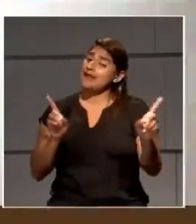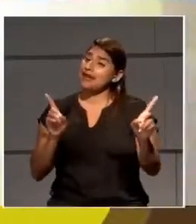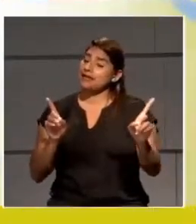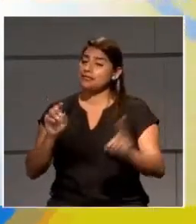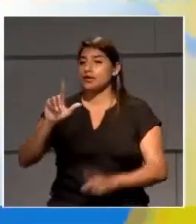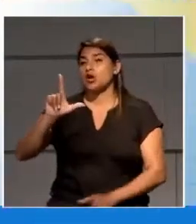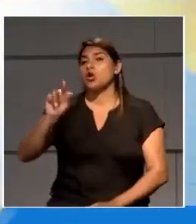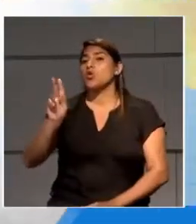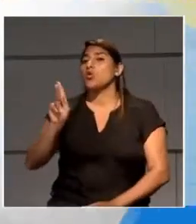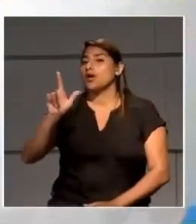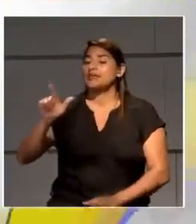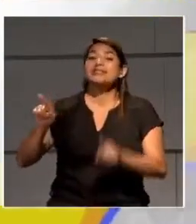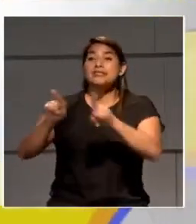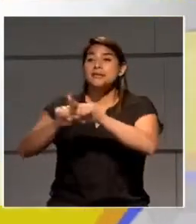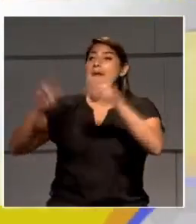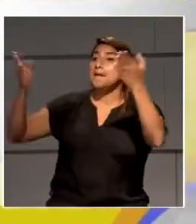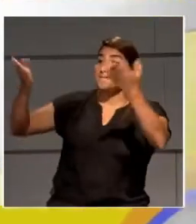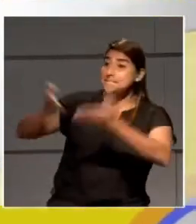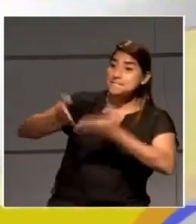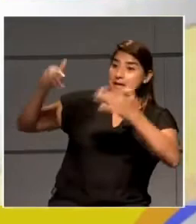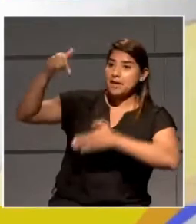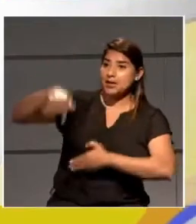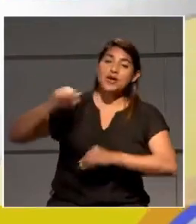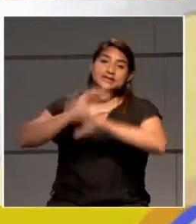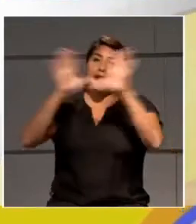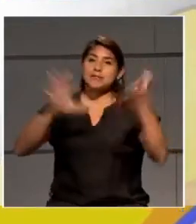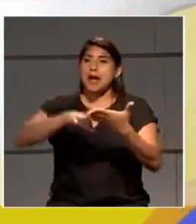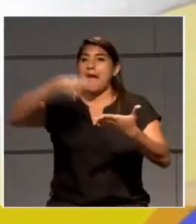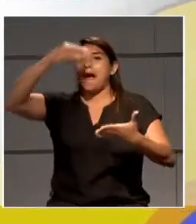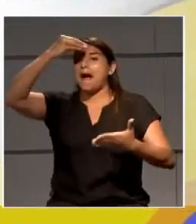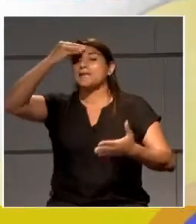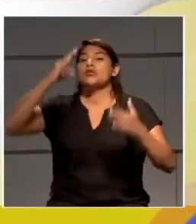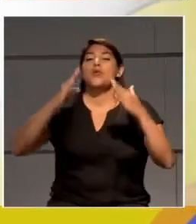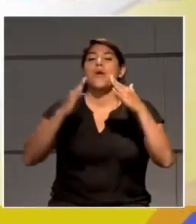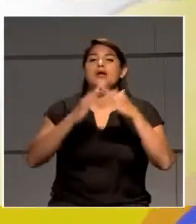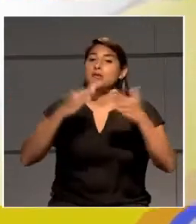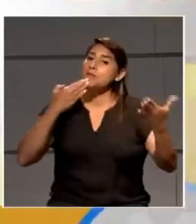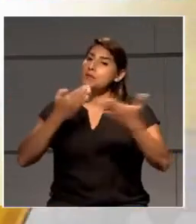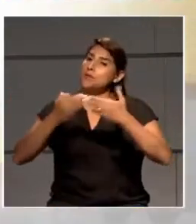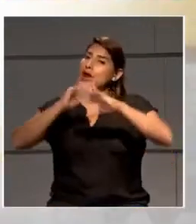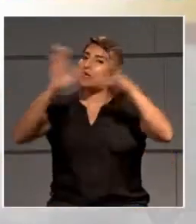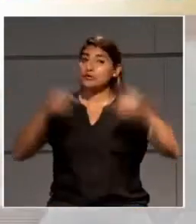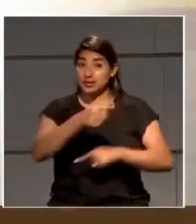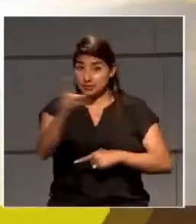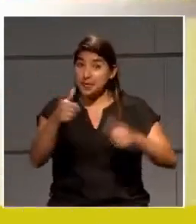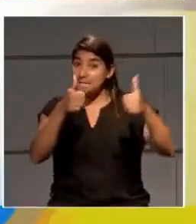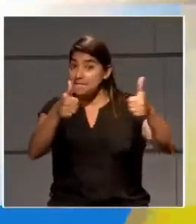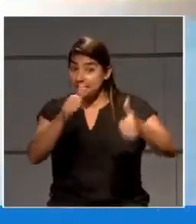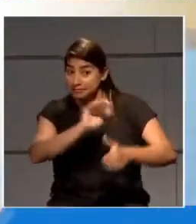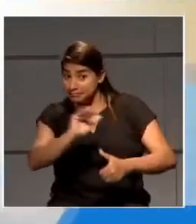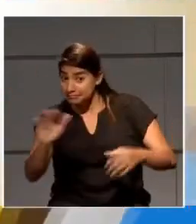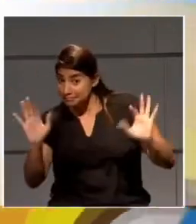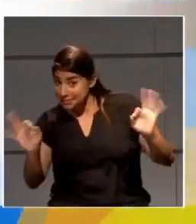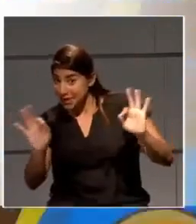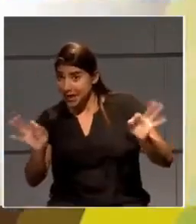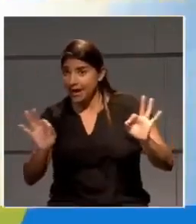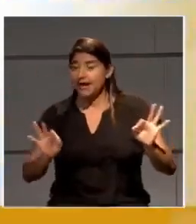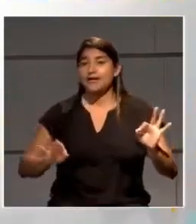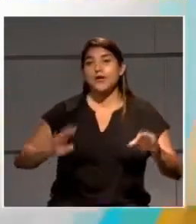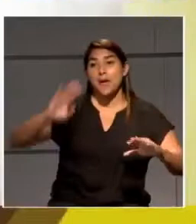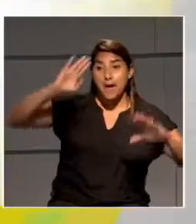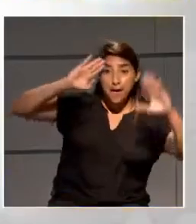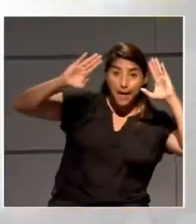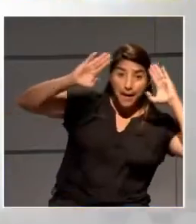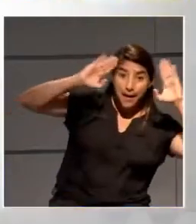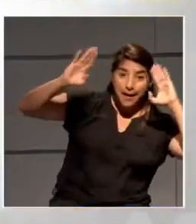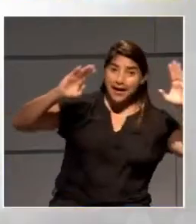Pluk también es bienvenido esta mañana aquí en Aprendo en Casa. Buenos días, ¿cómo están, chiquillos? Hola.